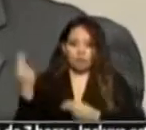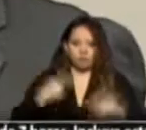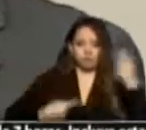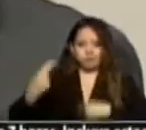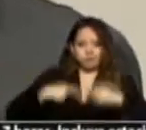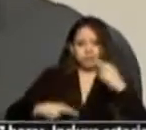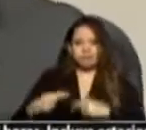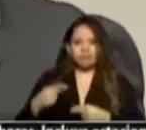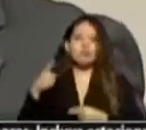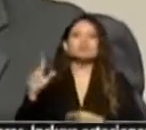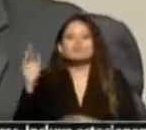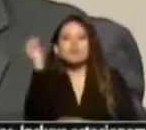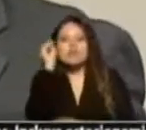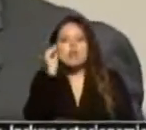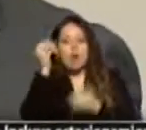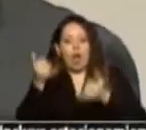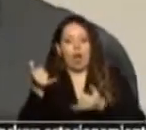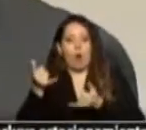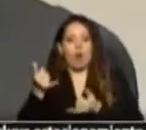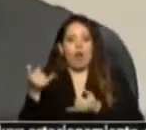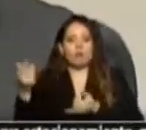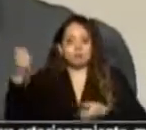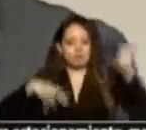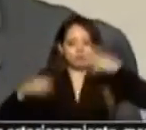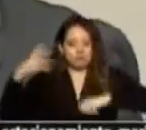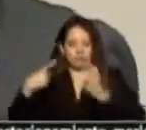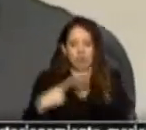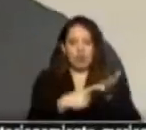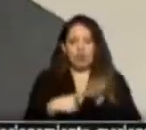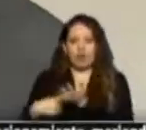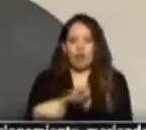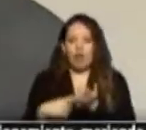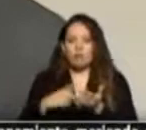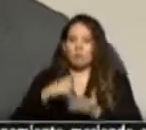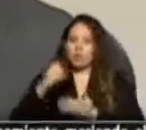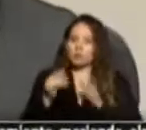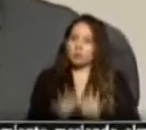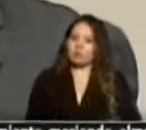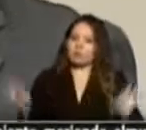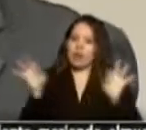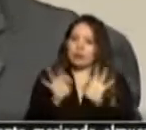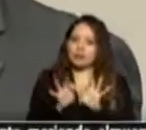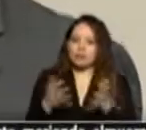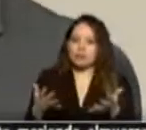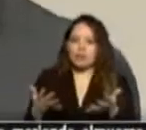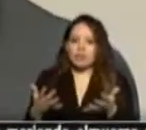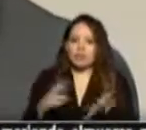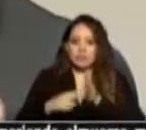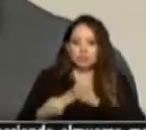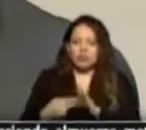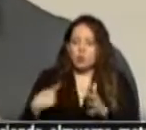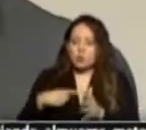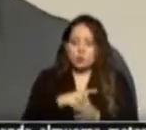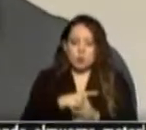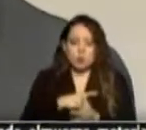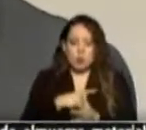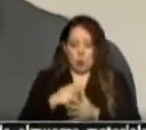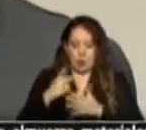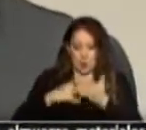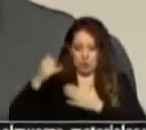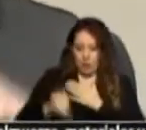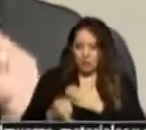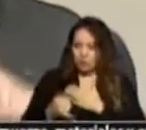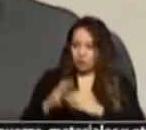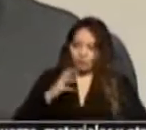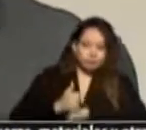gente diga lo que tenga que decir en este momento, porque es un proyecto que es muy importante para el país y donde vamos a tener el ahorro verdadero a nuestra